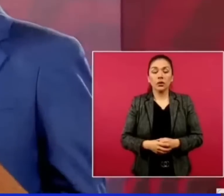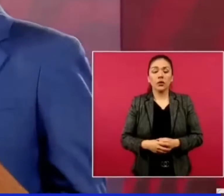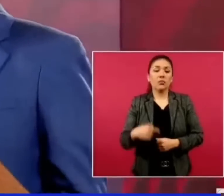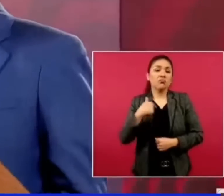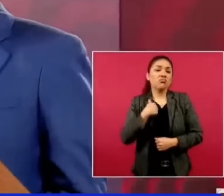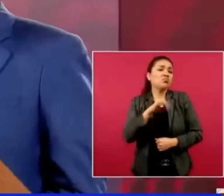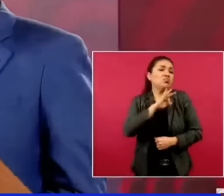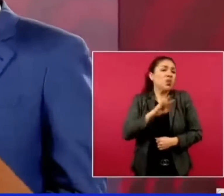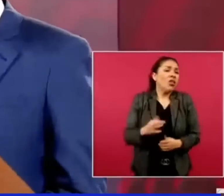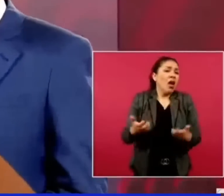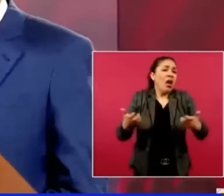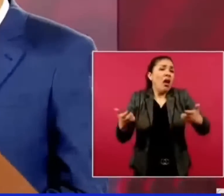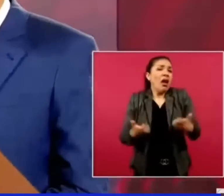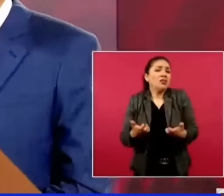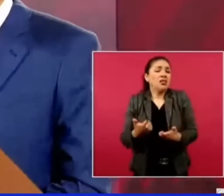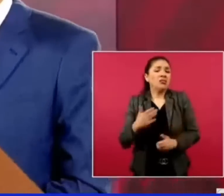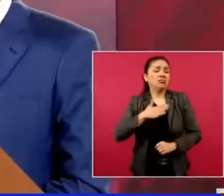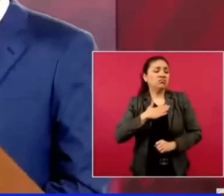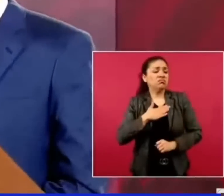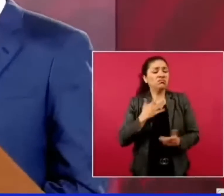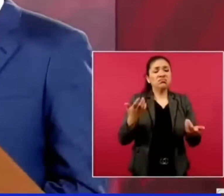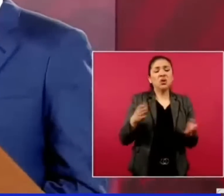actuar de manera heterodoxa.